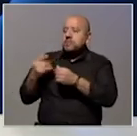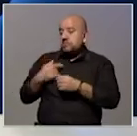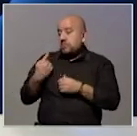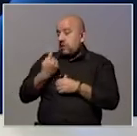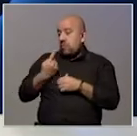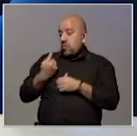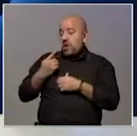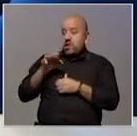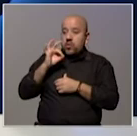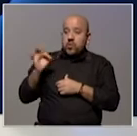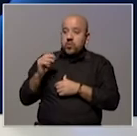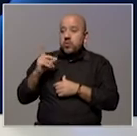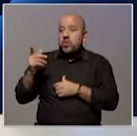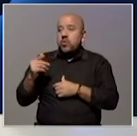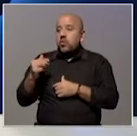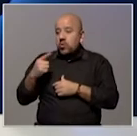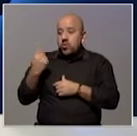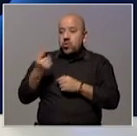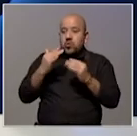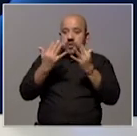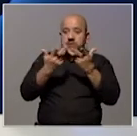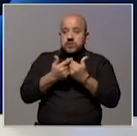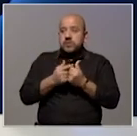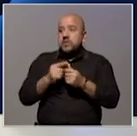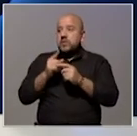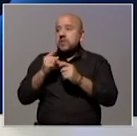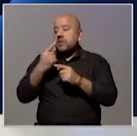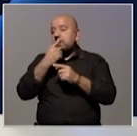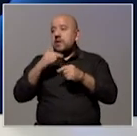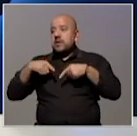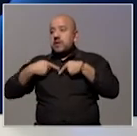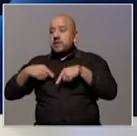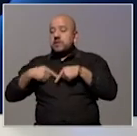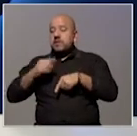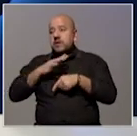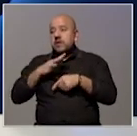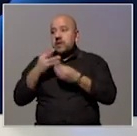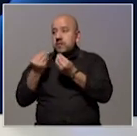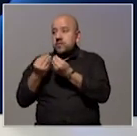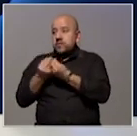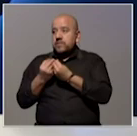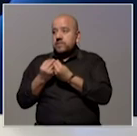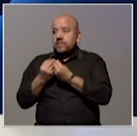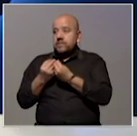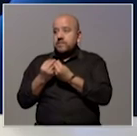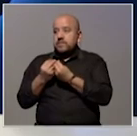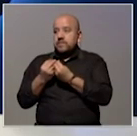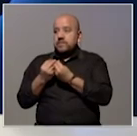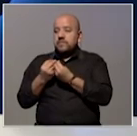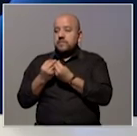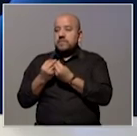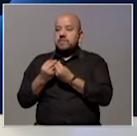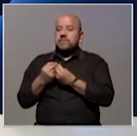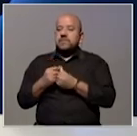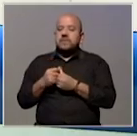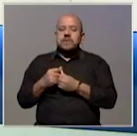organizaciones y después lo que llegan de la propia intendencia nos llegan por estamos inter